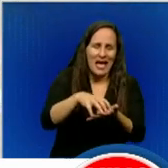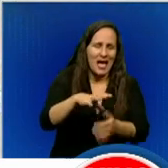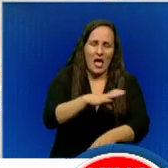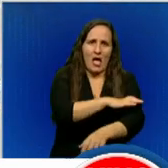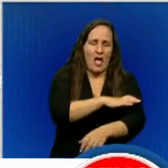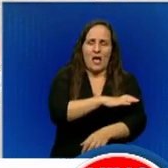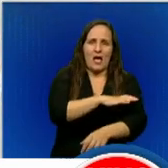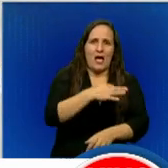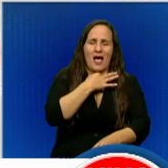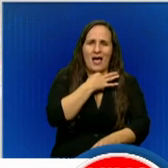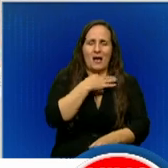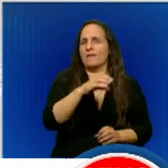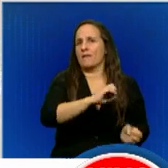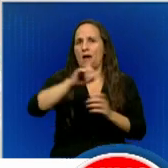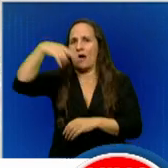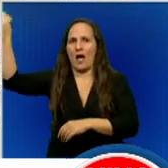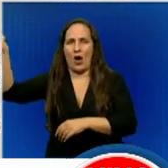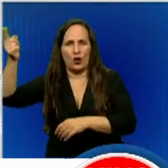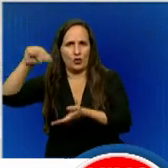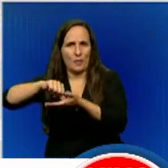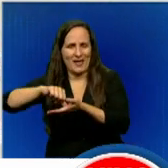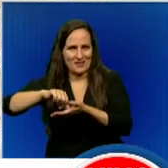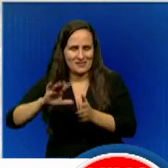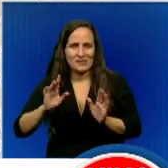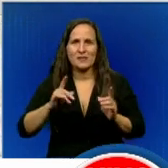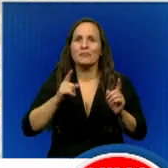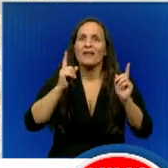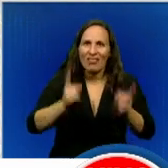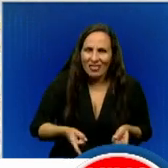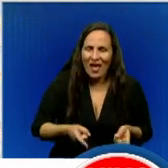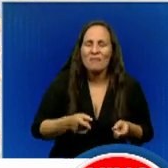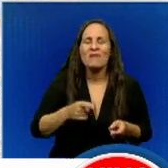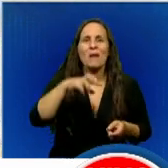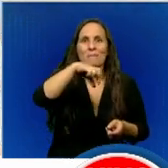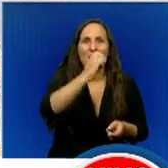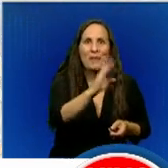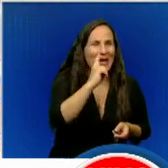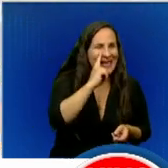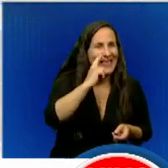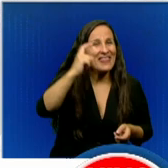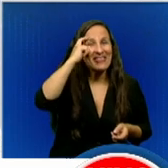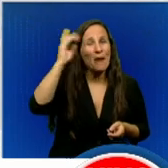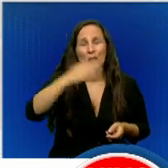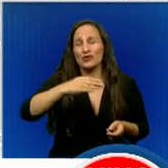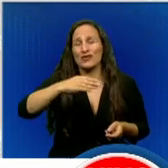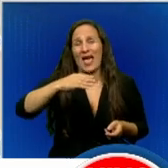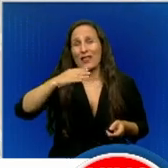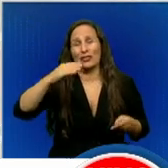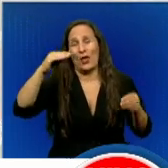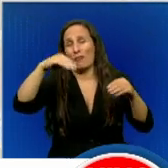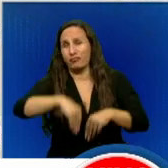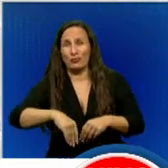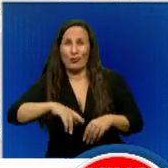región y también la caída del 10% del pp y la más grande de todas de toda la